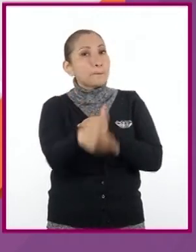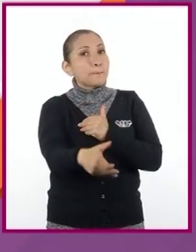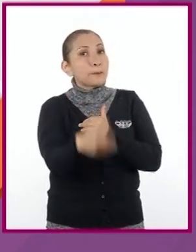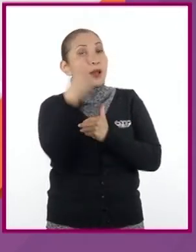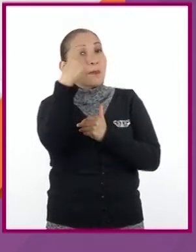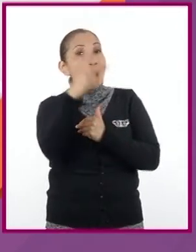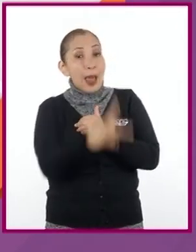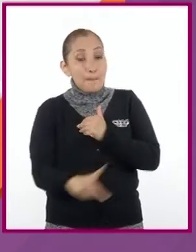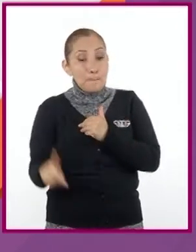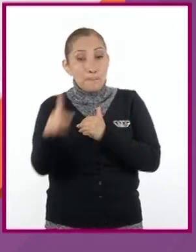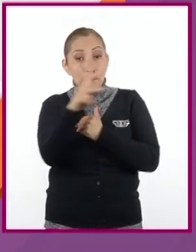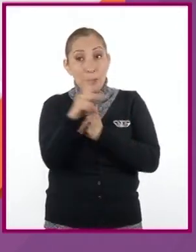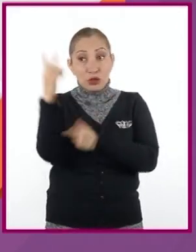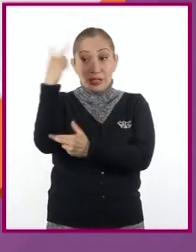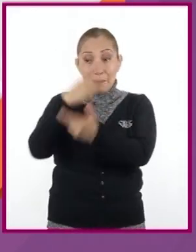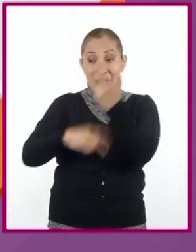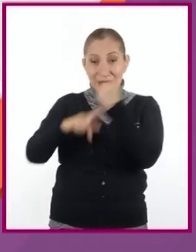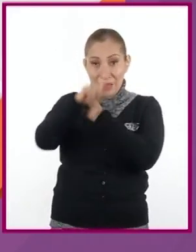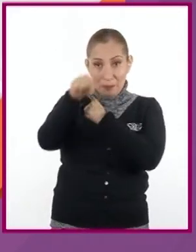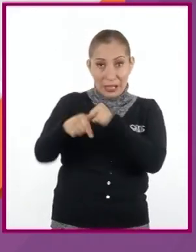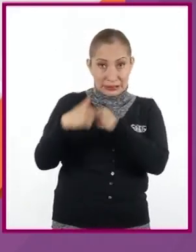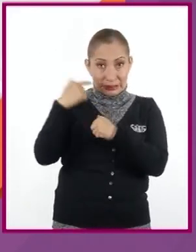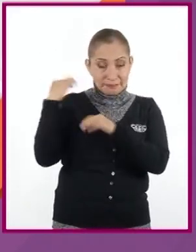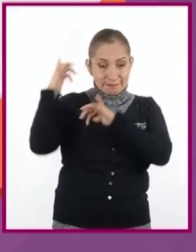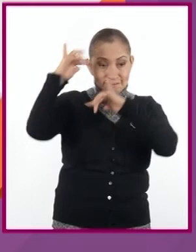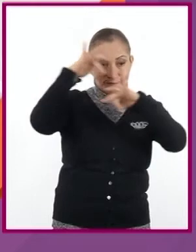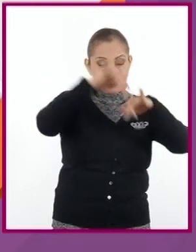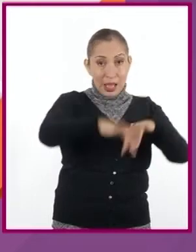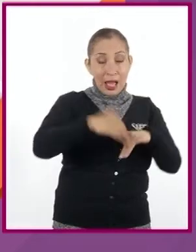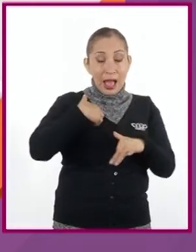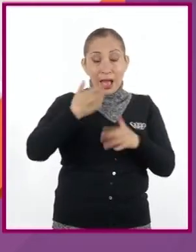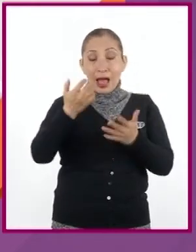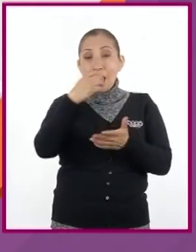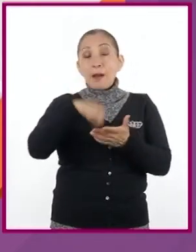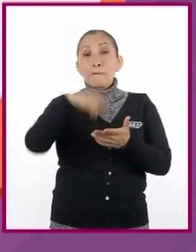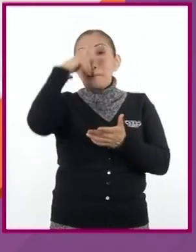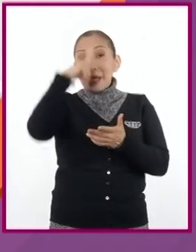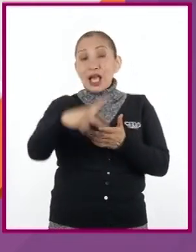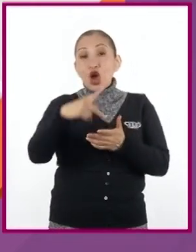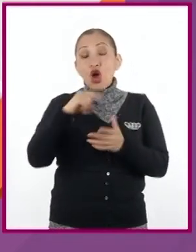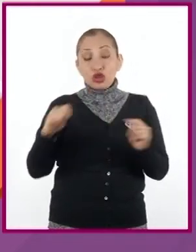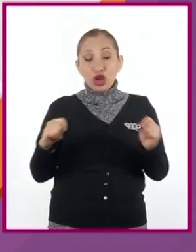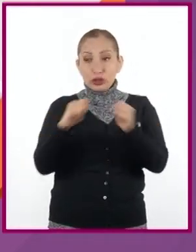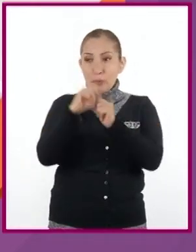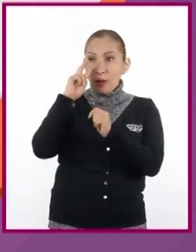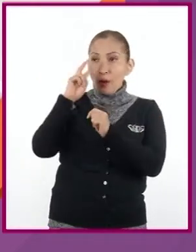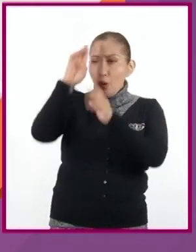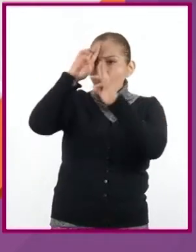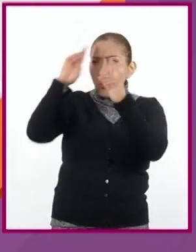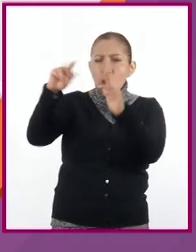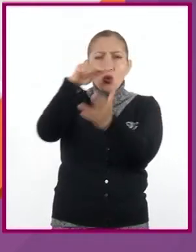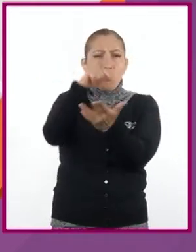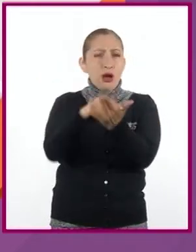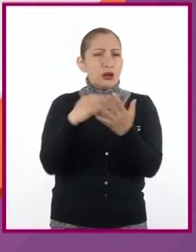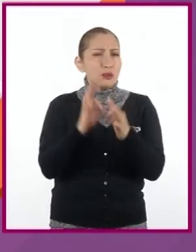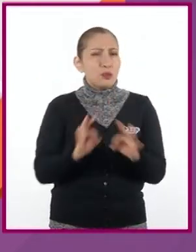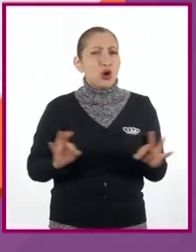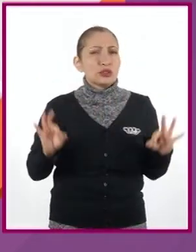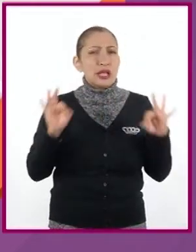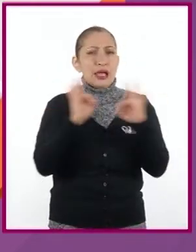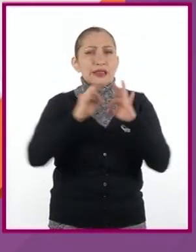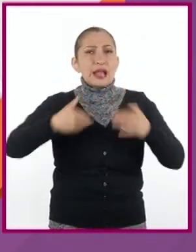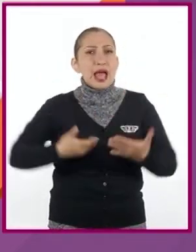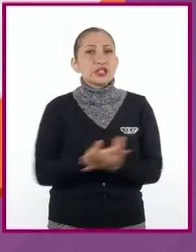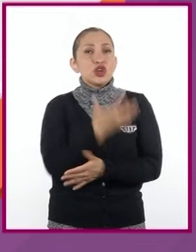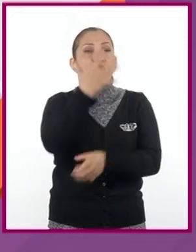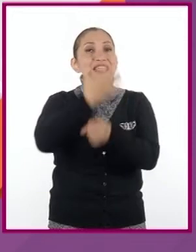los pueblos que llegaron después a la Cuenca de México, Teotihuacán fue oráculo sagrado, el lugar de nacimiento del